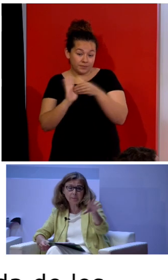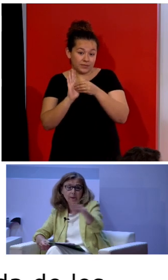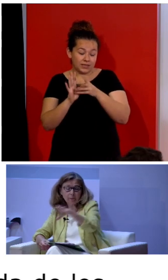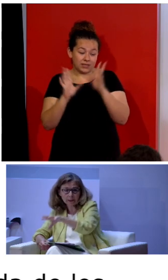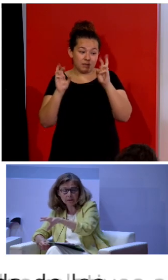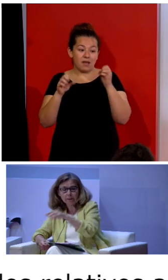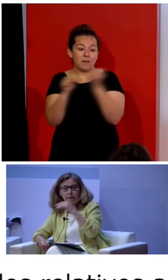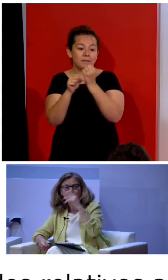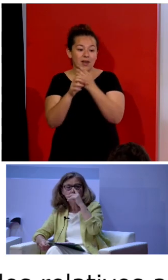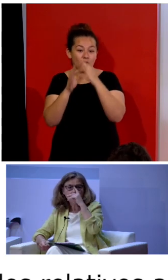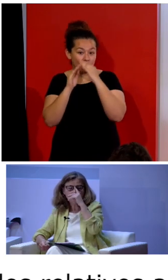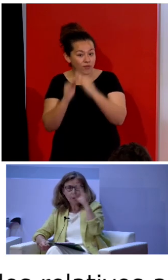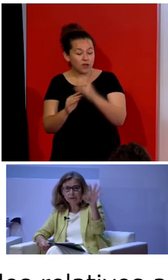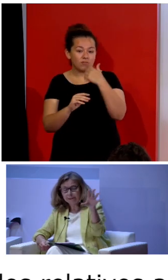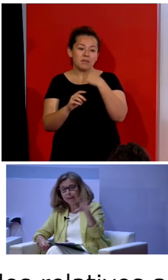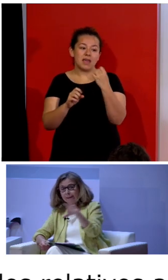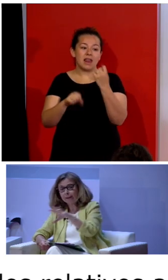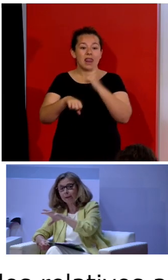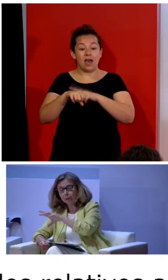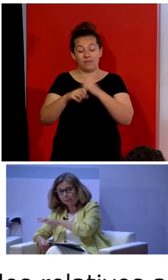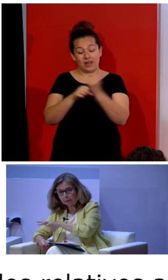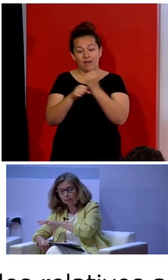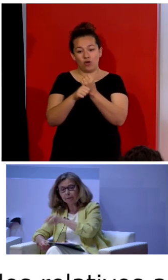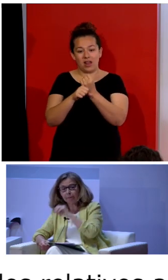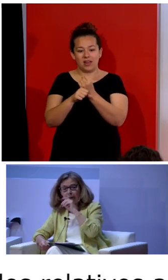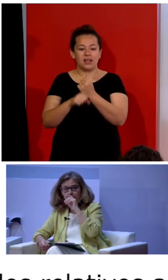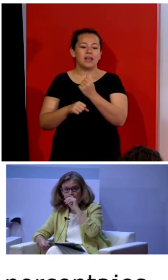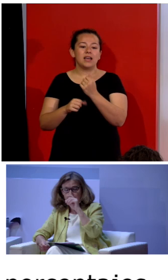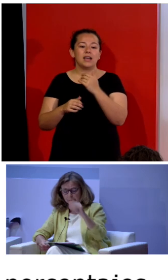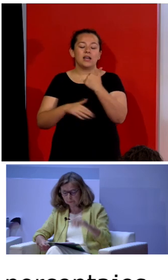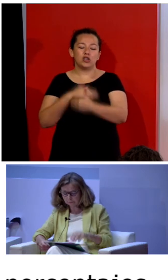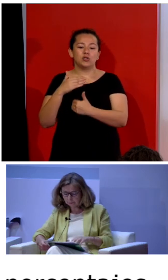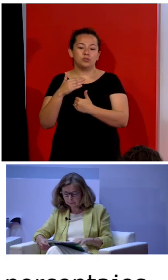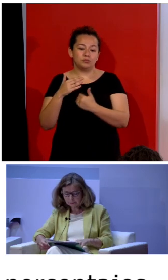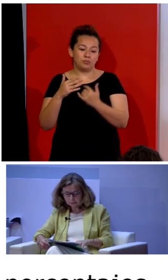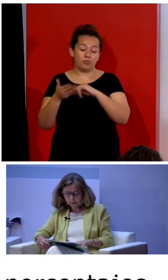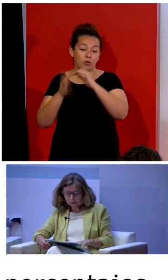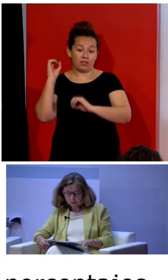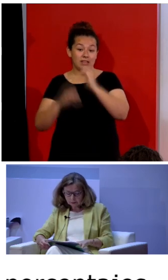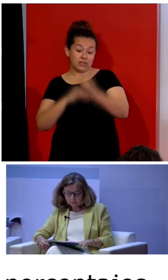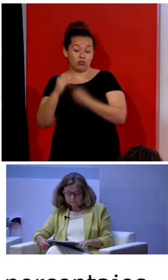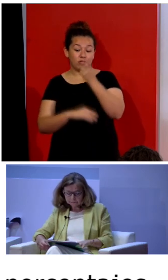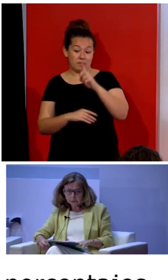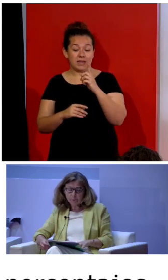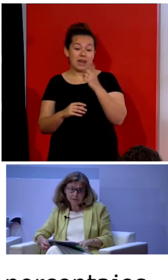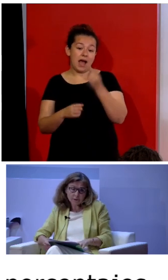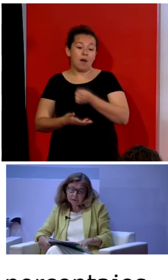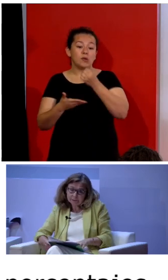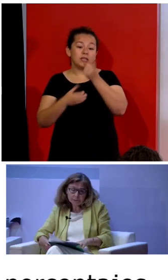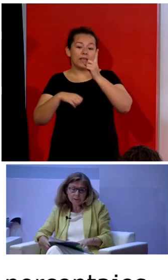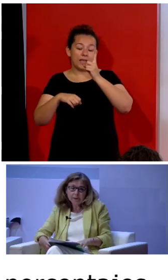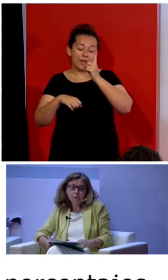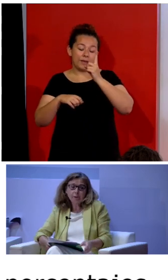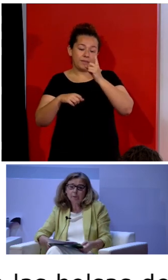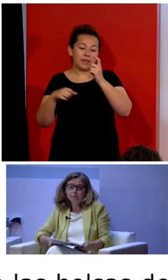al empleo laboral y los porcentajes que se han ido utilizando también en las bolsas de empleo temporal, los procesos